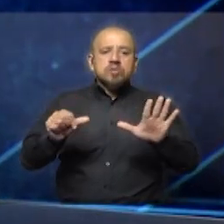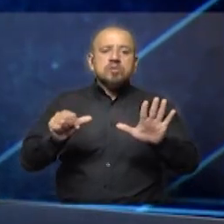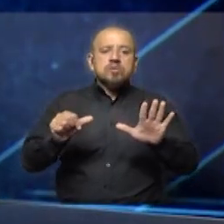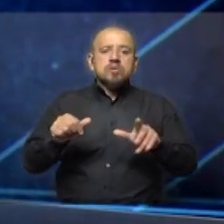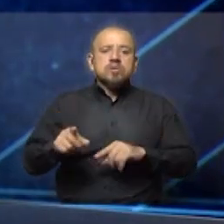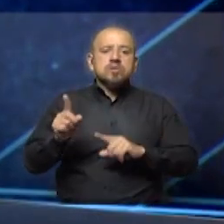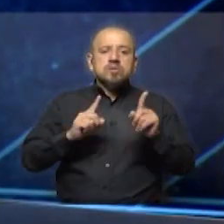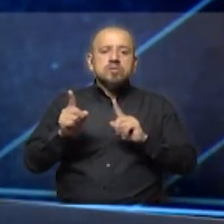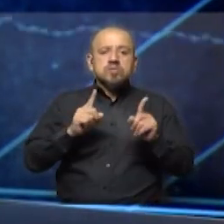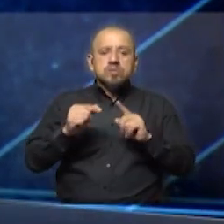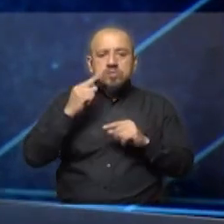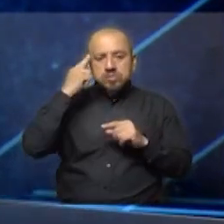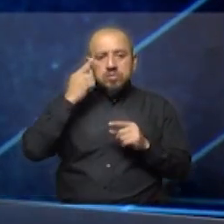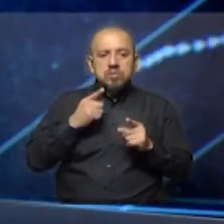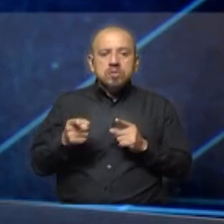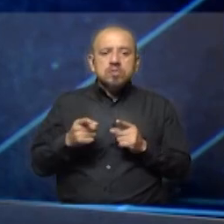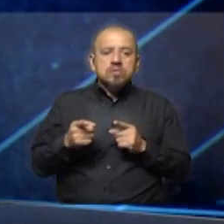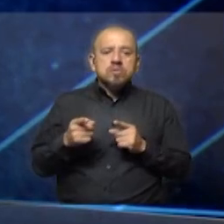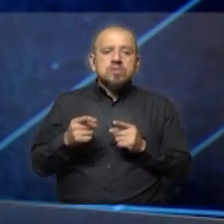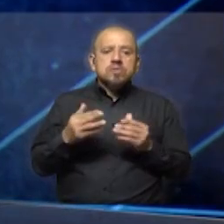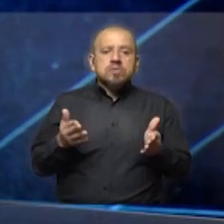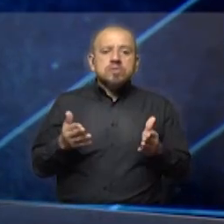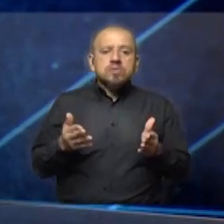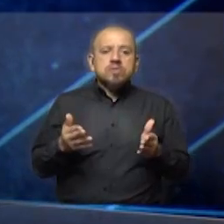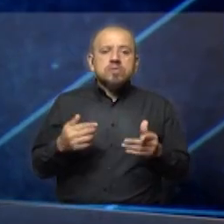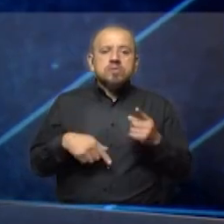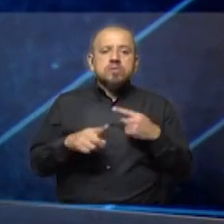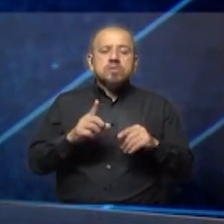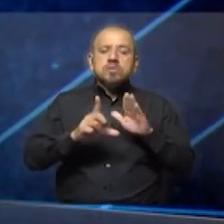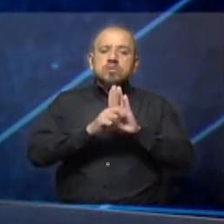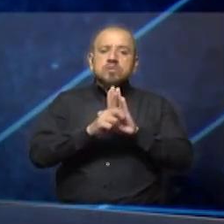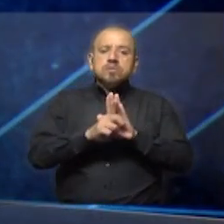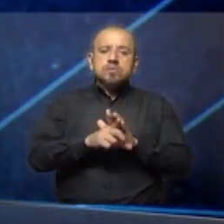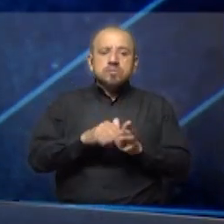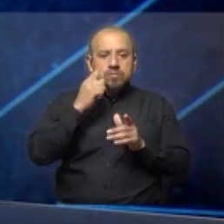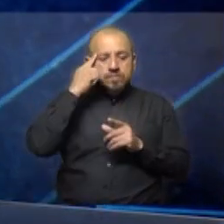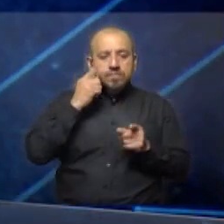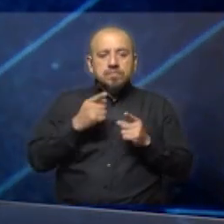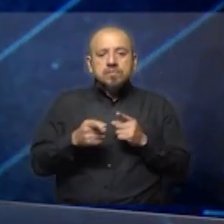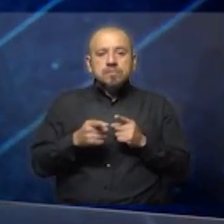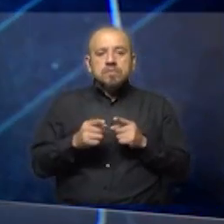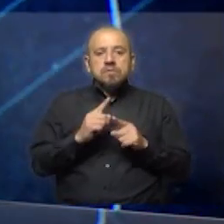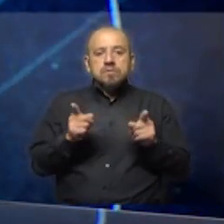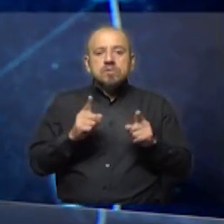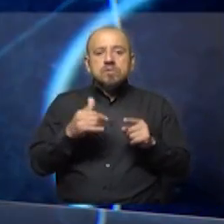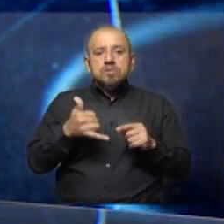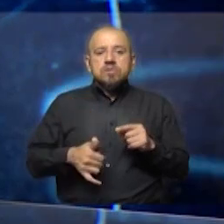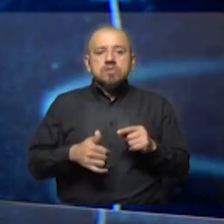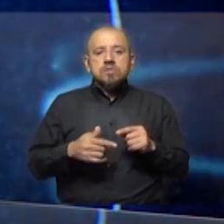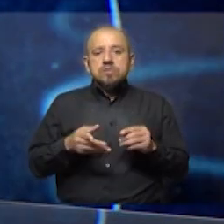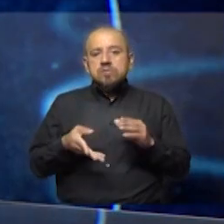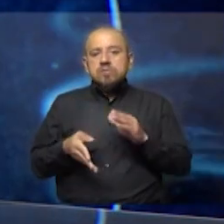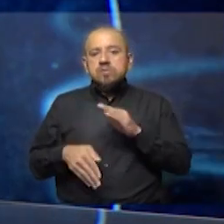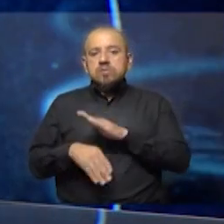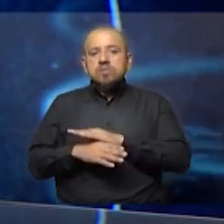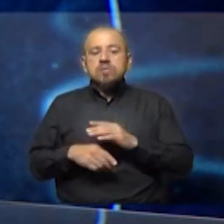algunos lo consideraron había tanta resistencia esa ley que consideraban que ni siquiera tenían que estar en sala y salieron de